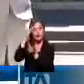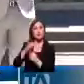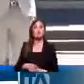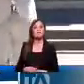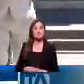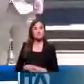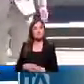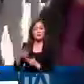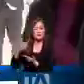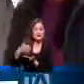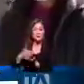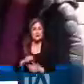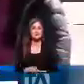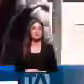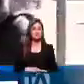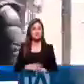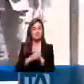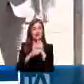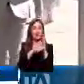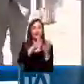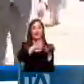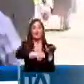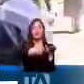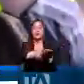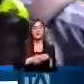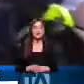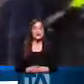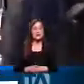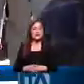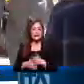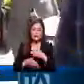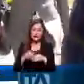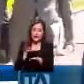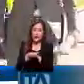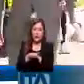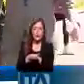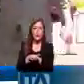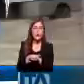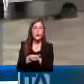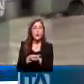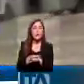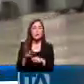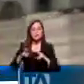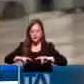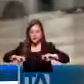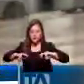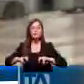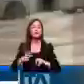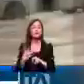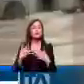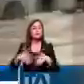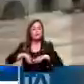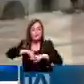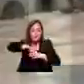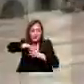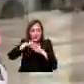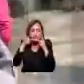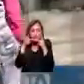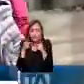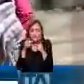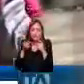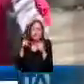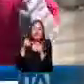recusación presentado en contra de la jueza Yadira Proaño, lo que dilata una vez más esta causa. Este caso investiga el delito de peculado por